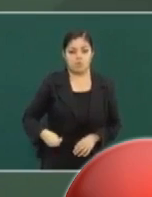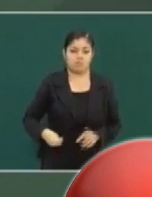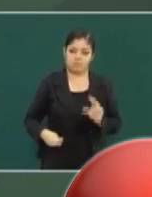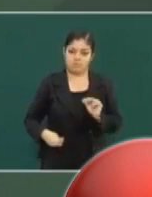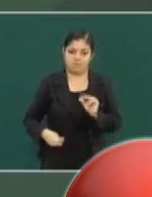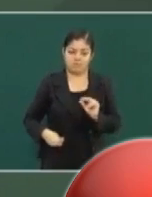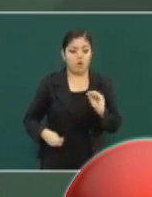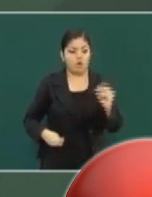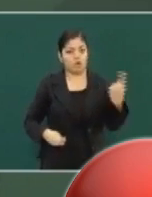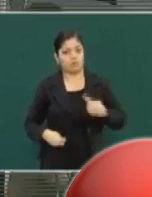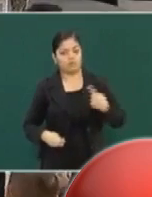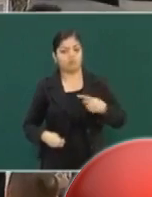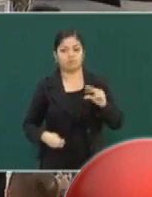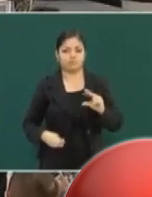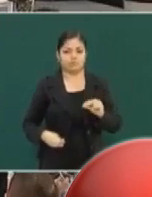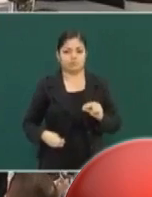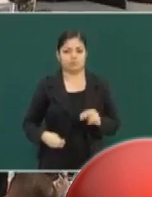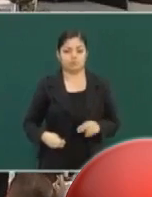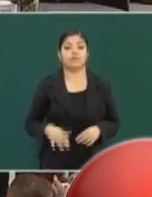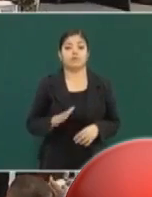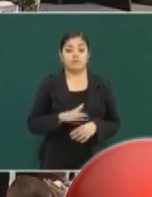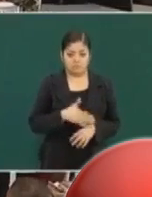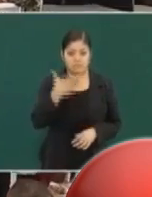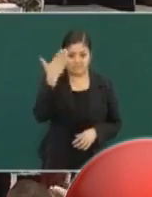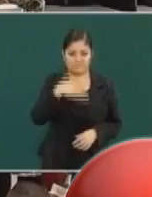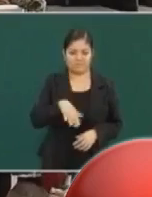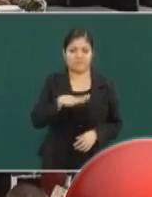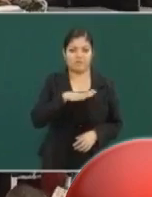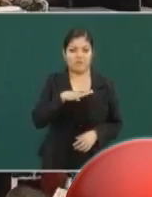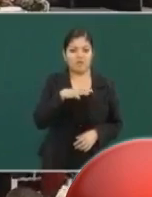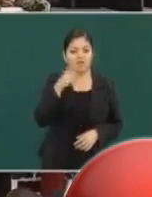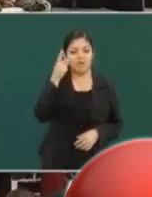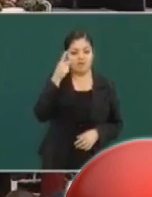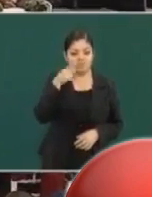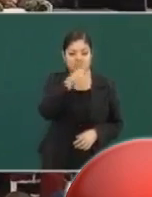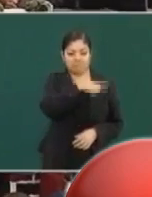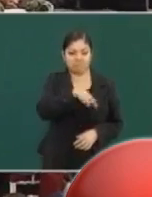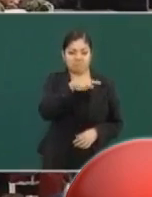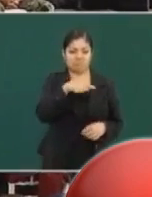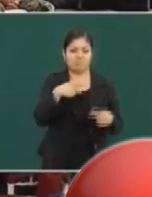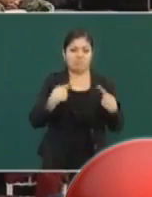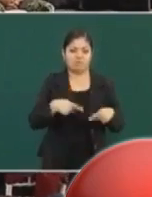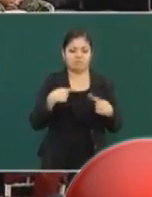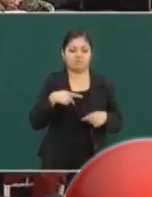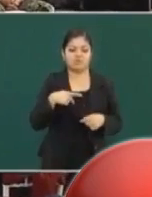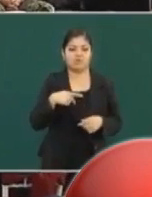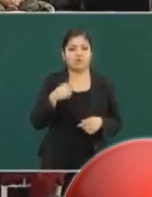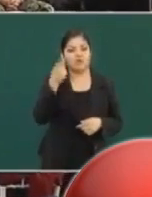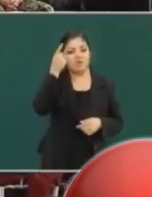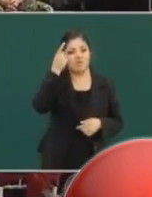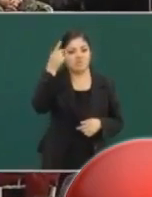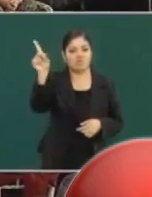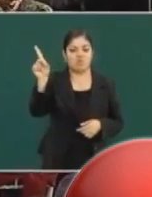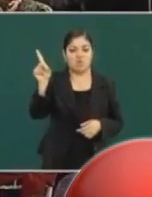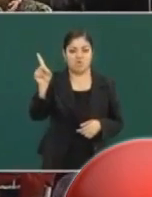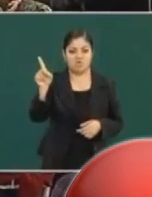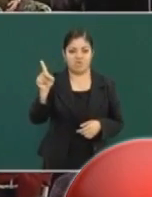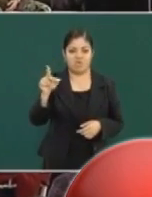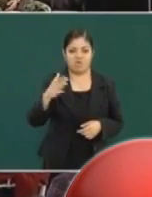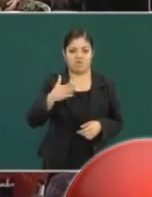que los dueños de medios, que tienen algunos, ¿no?, intereses